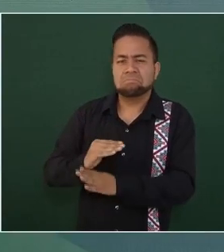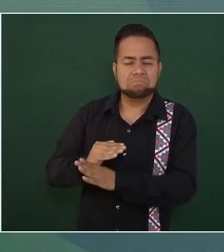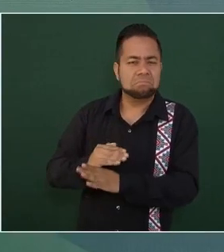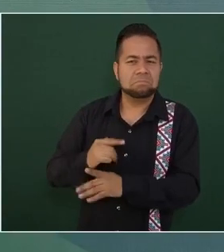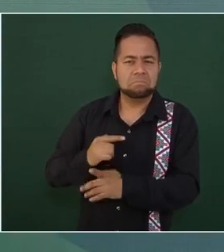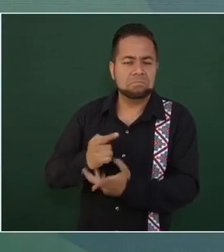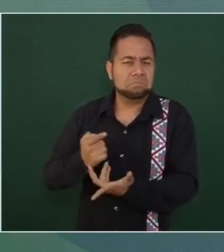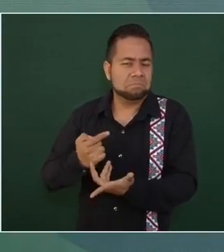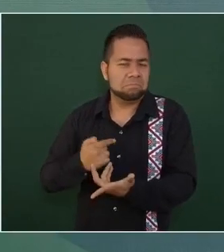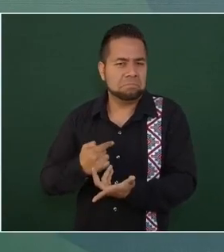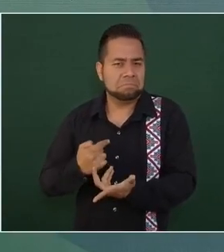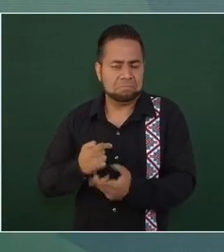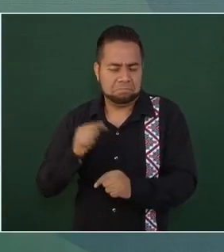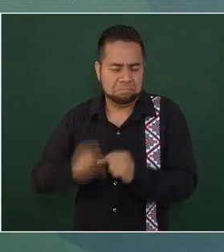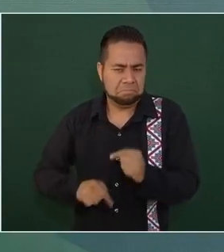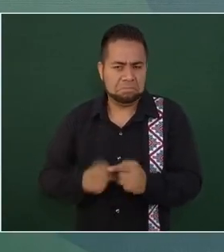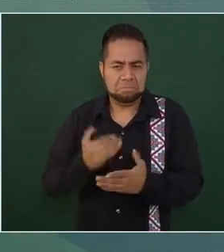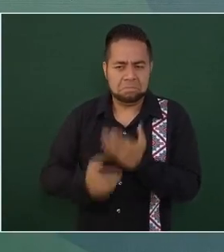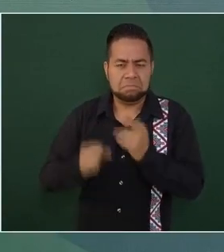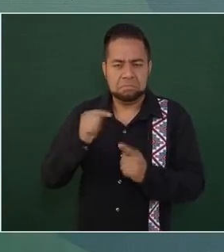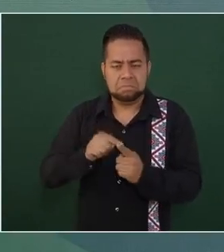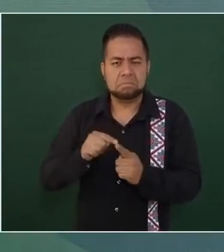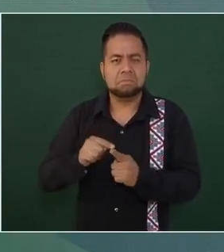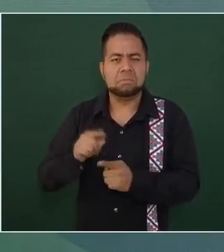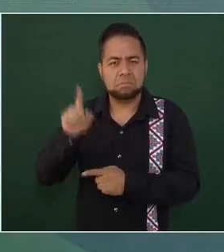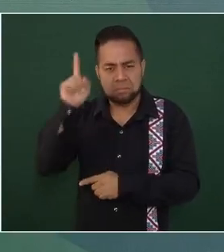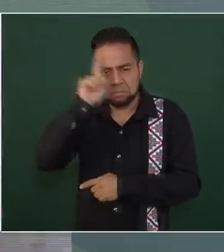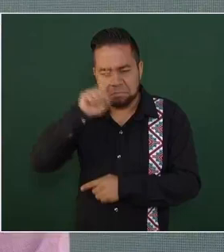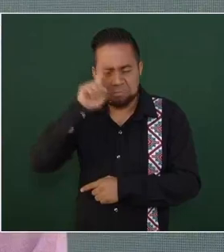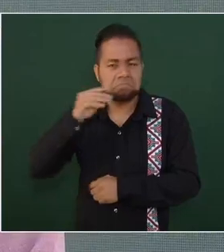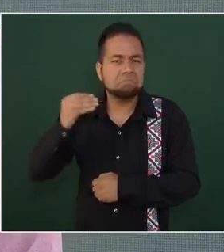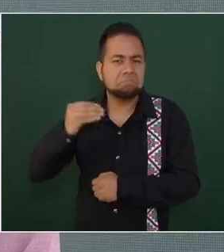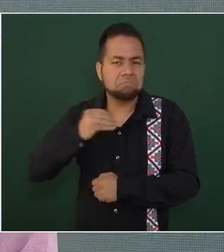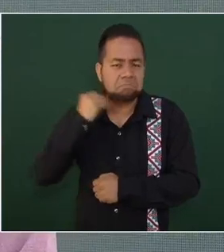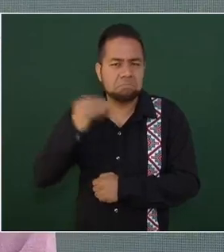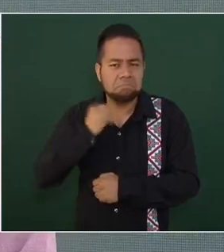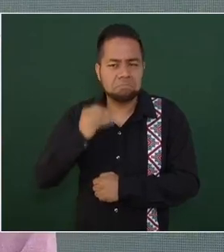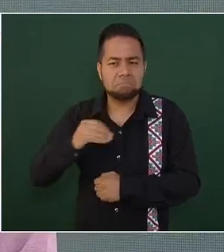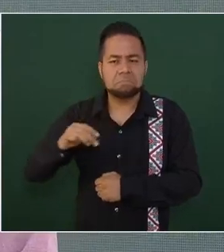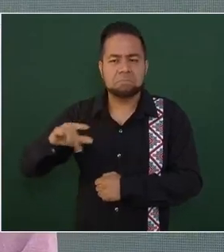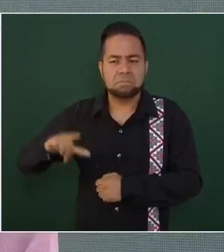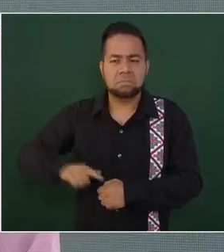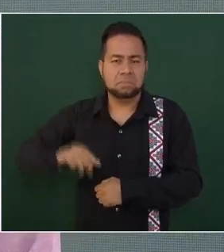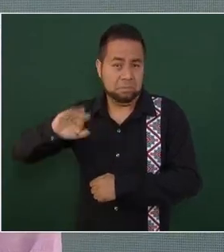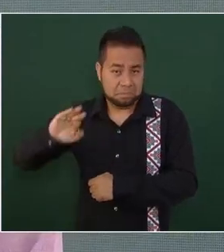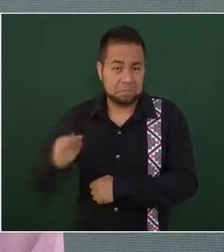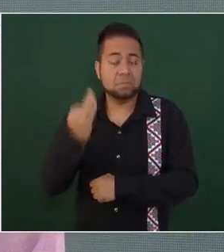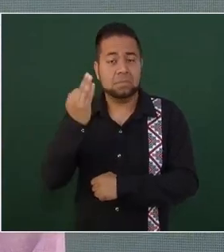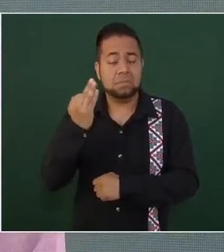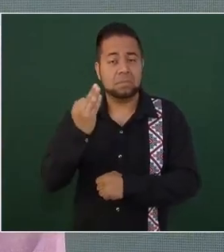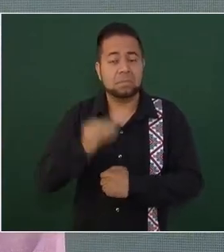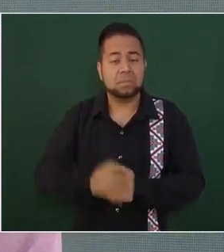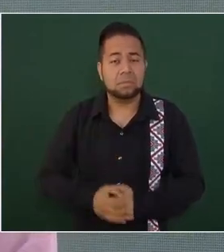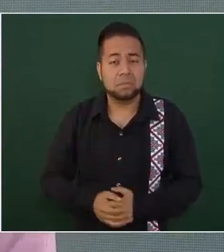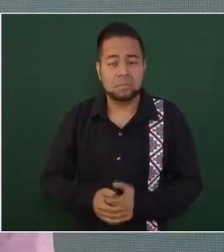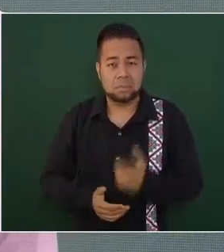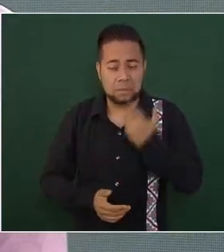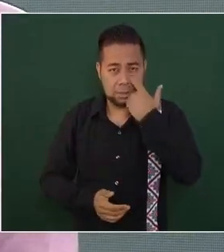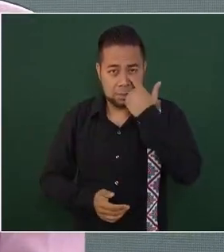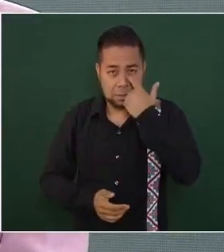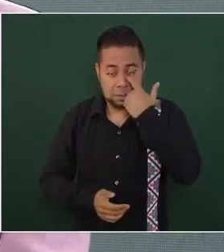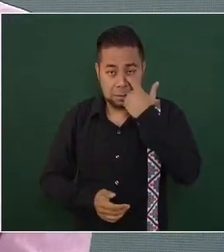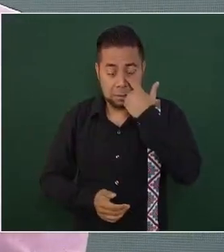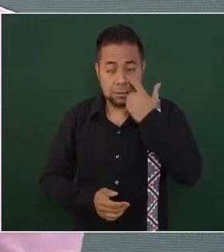y ahora es la consejera jurídica del gobierno federal lleva